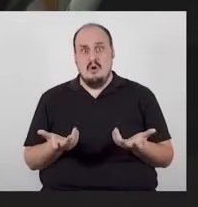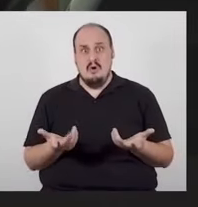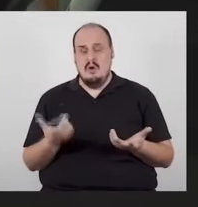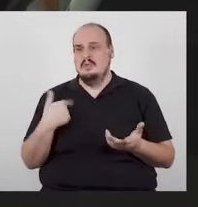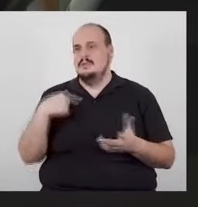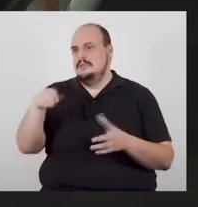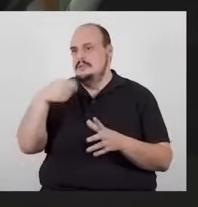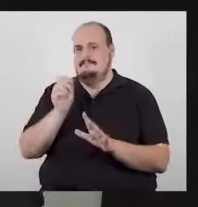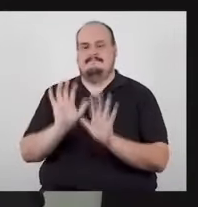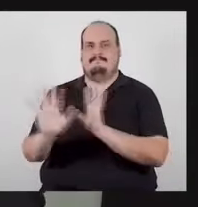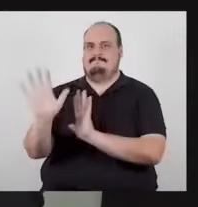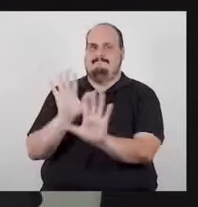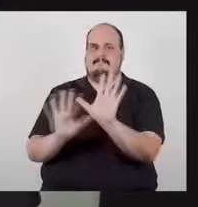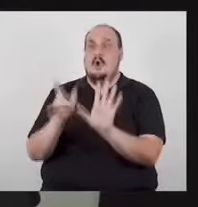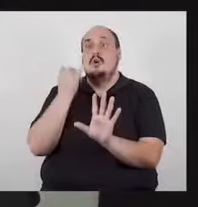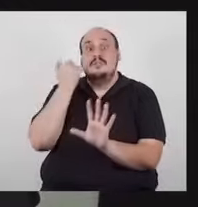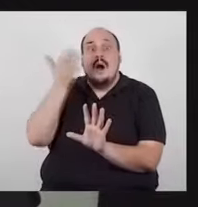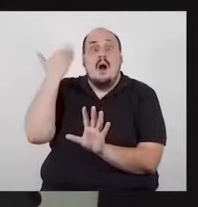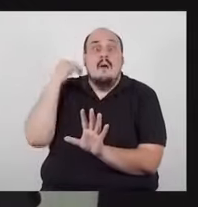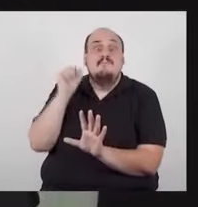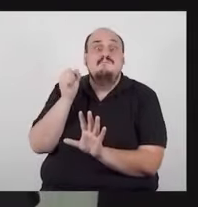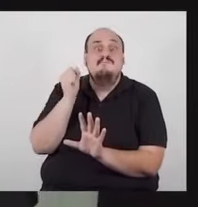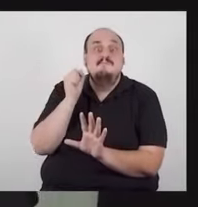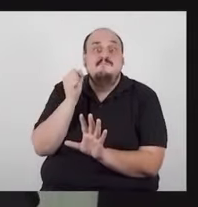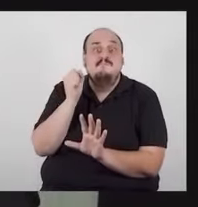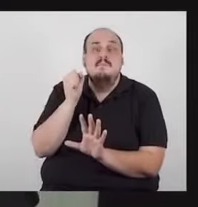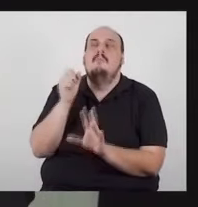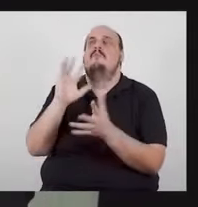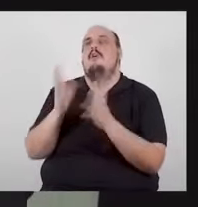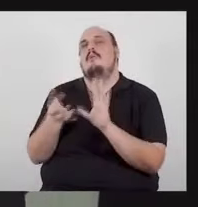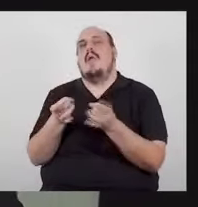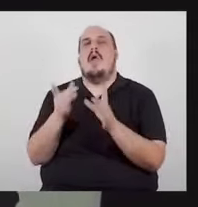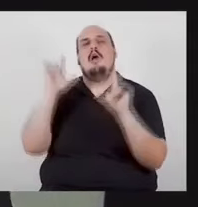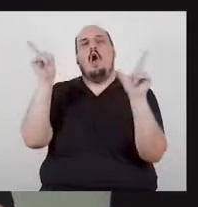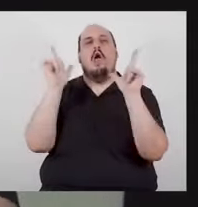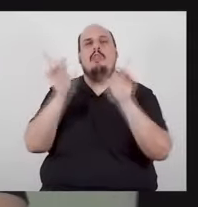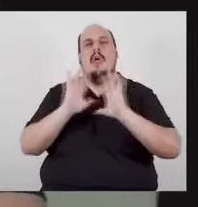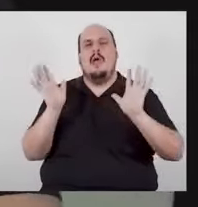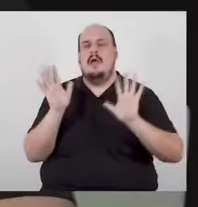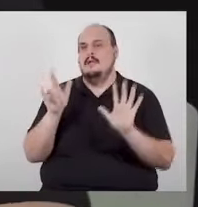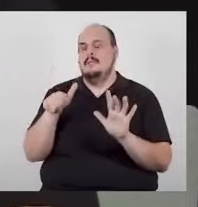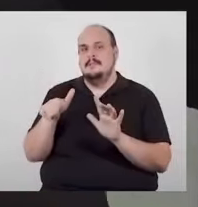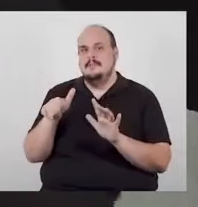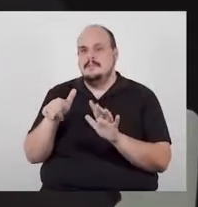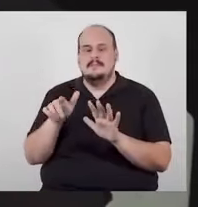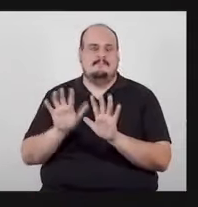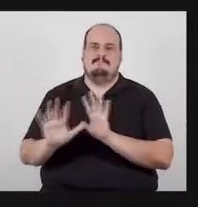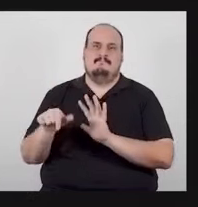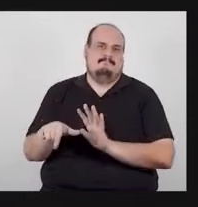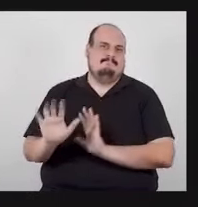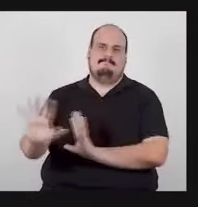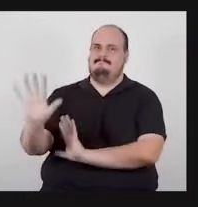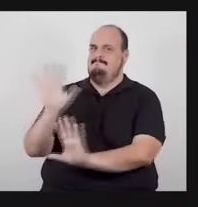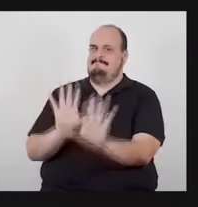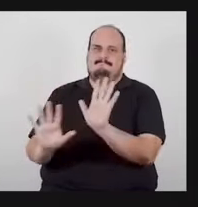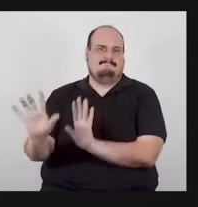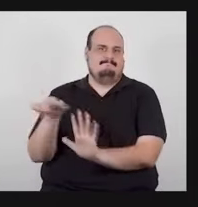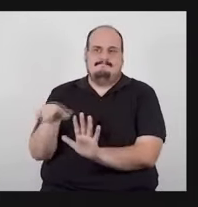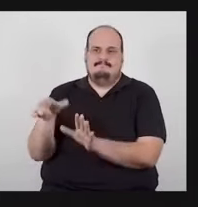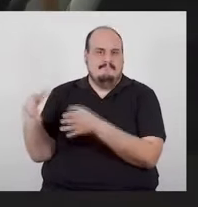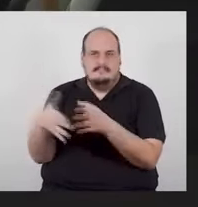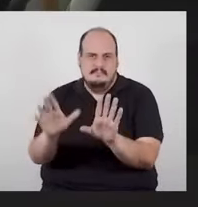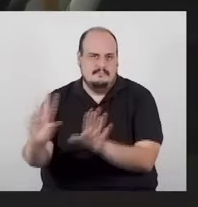meto con esto, digamos, si lo hice en algún momento por diversión, digamos, esto es algo que realmente me va a llevar por